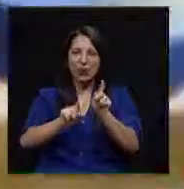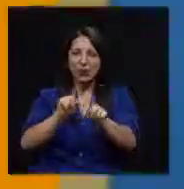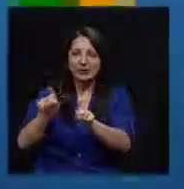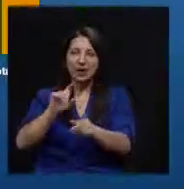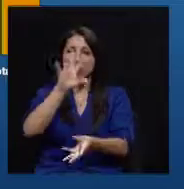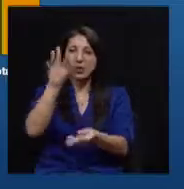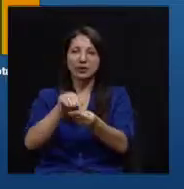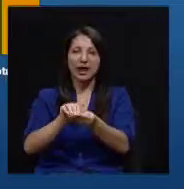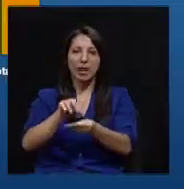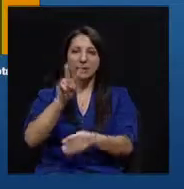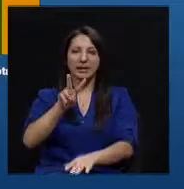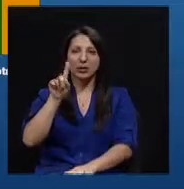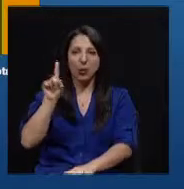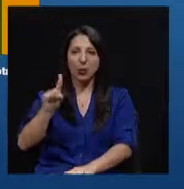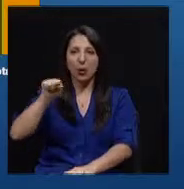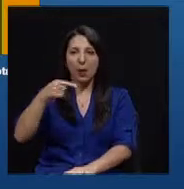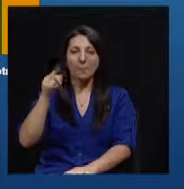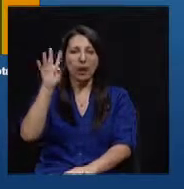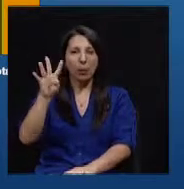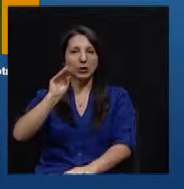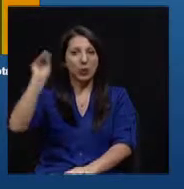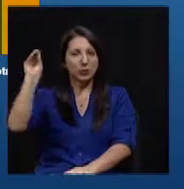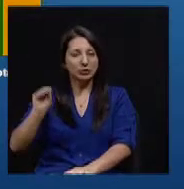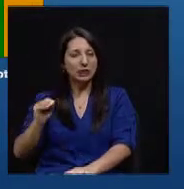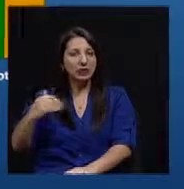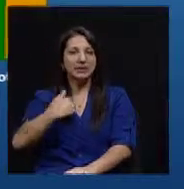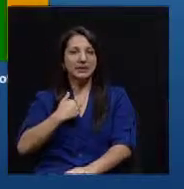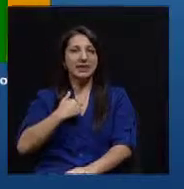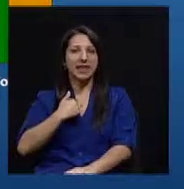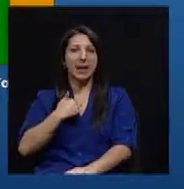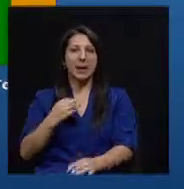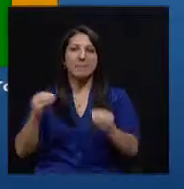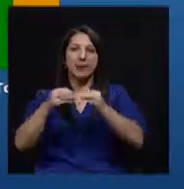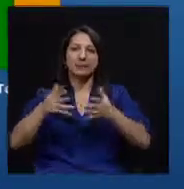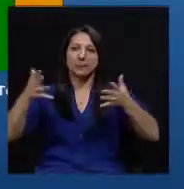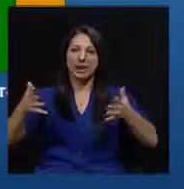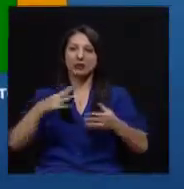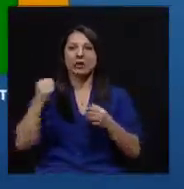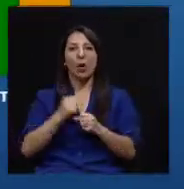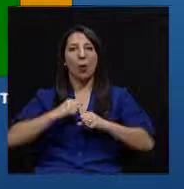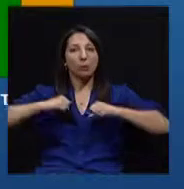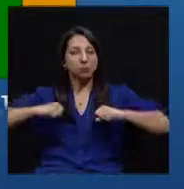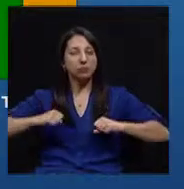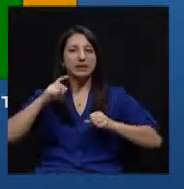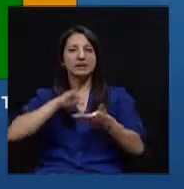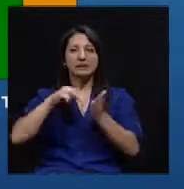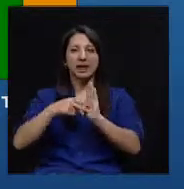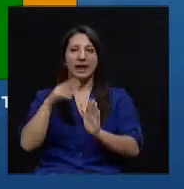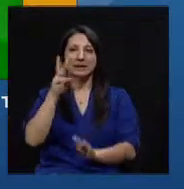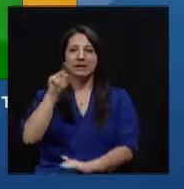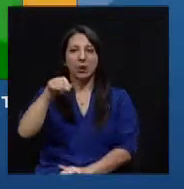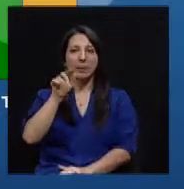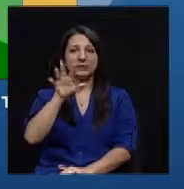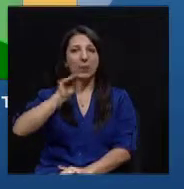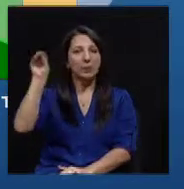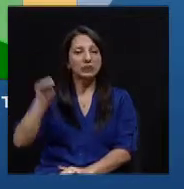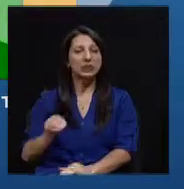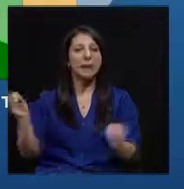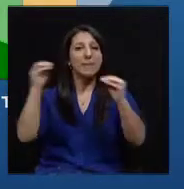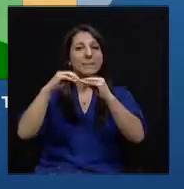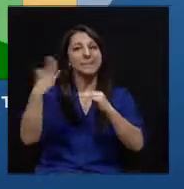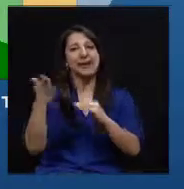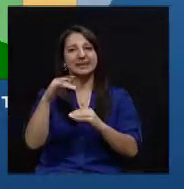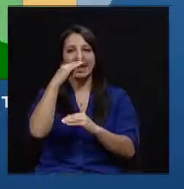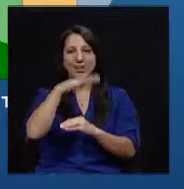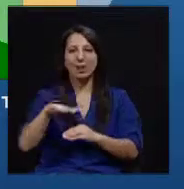un total de 21,4% presenta sobrepeso y obesidad. Eso significa un 6,5% más que los